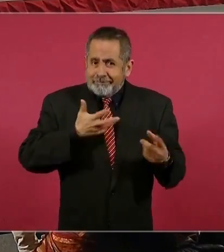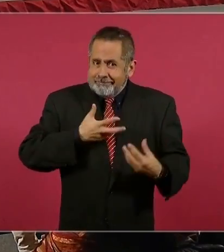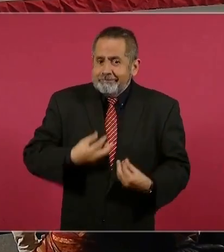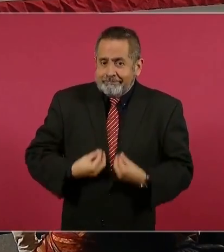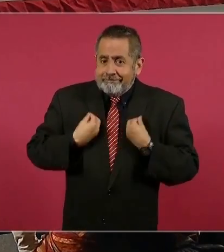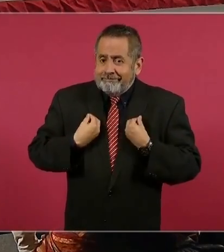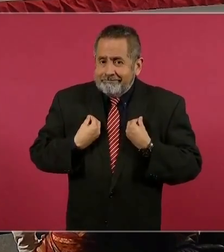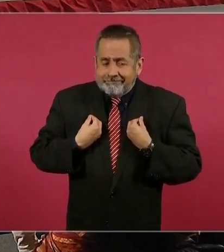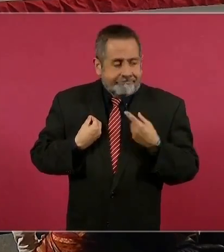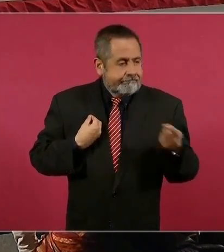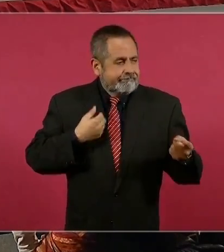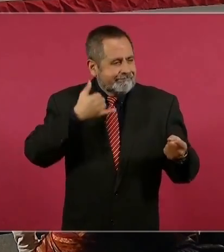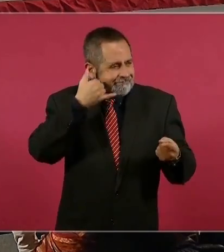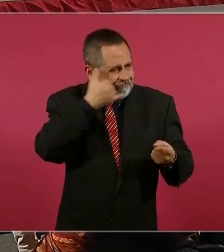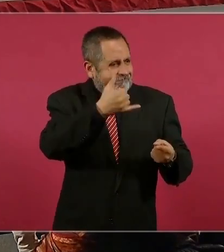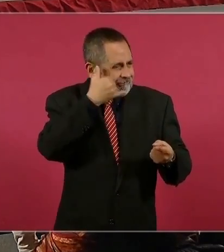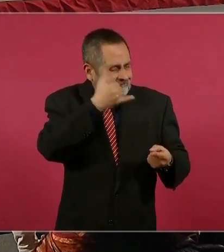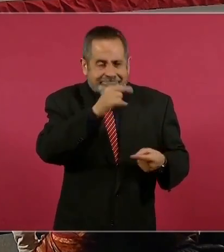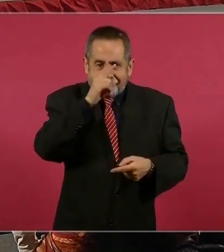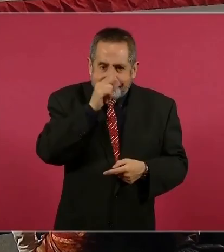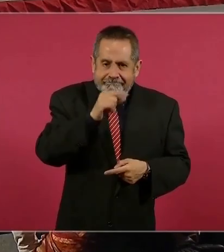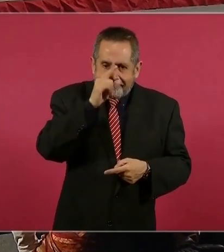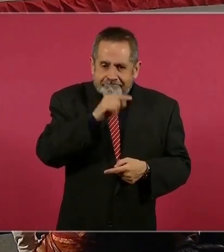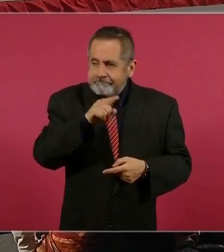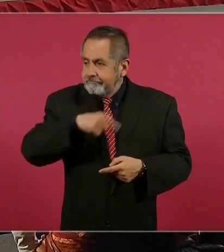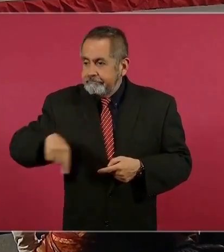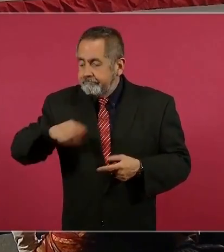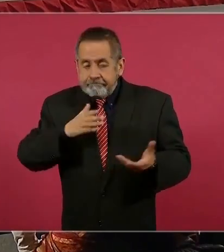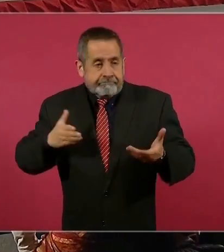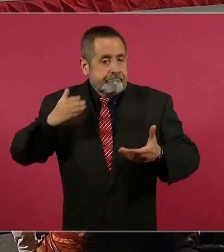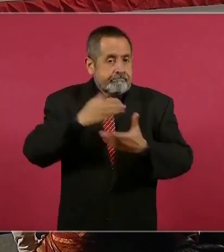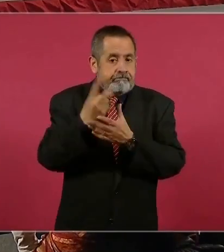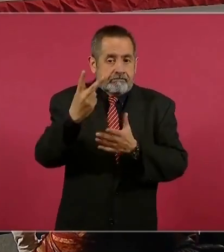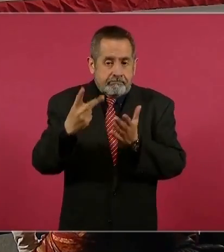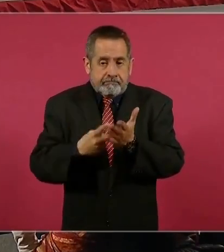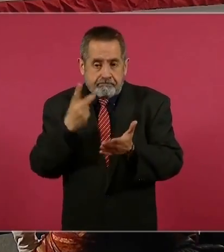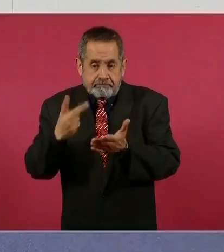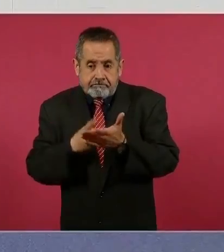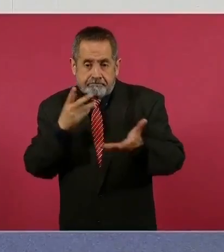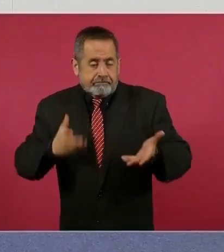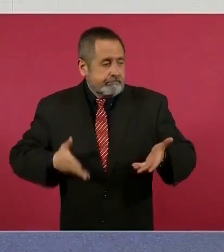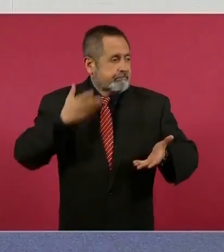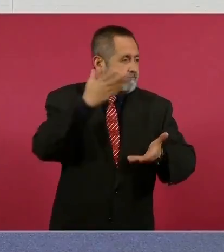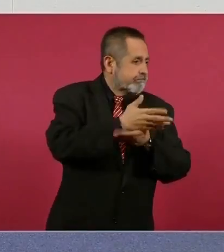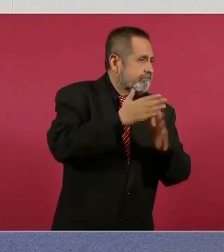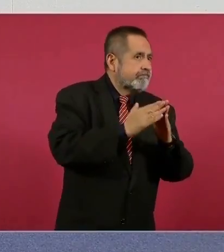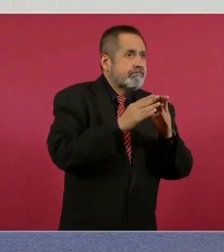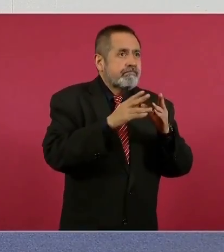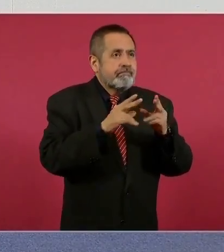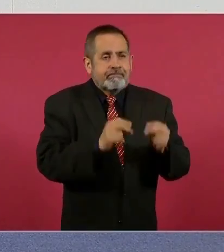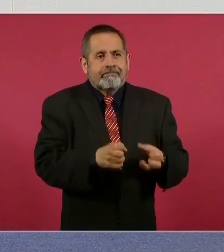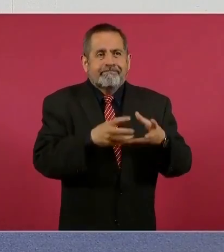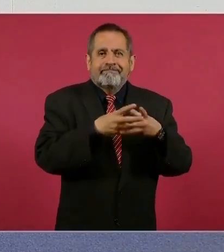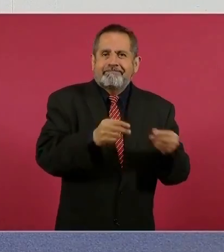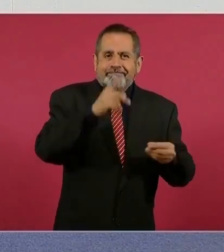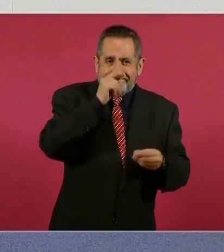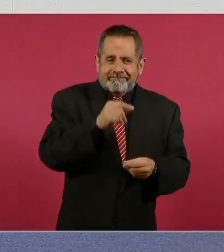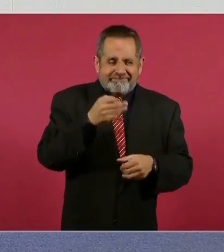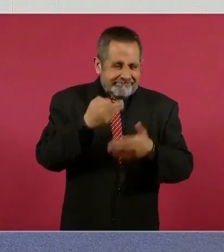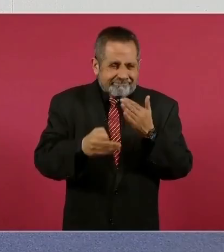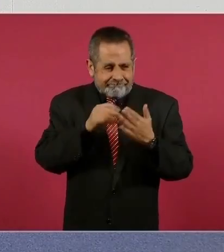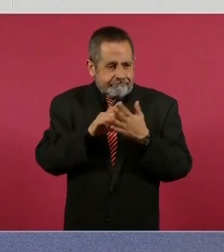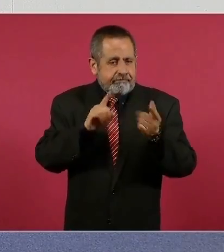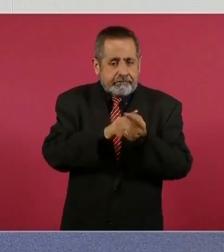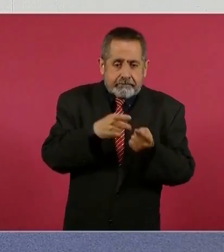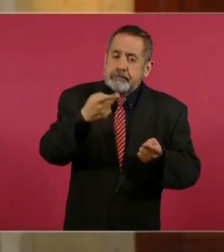a través del teléfono, se han realizado 2 visitas a domicilios asociados, pero no hemos tenido éxito.